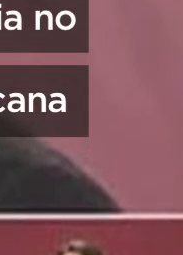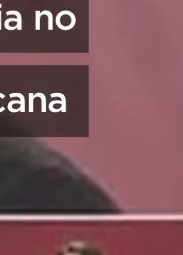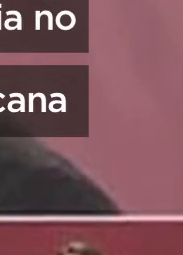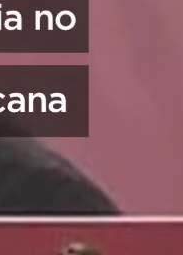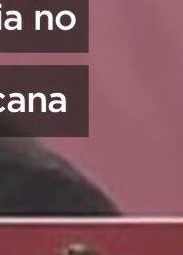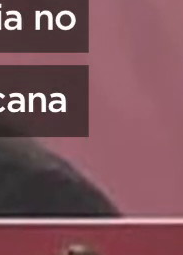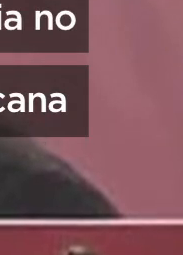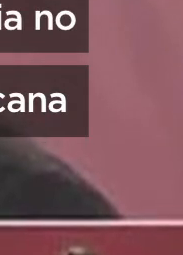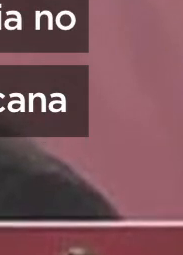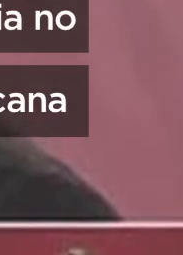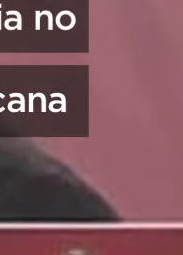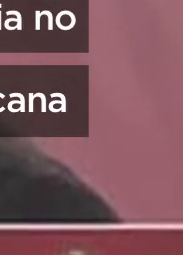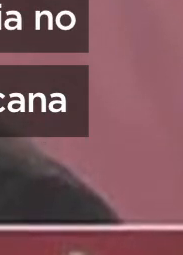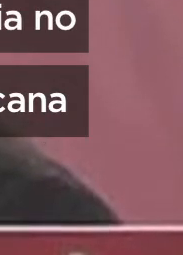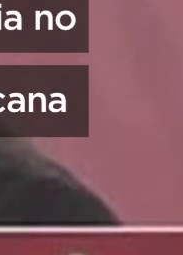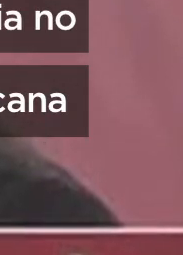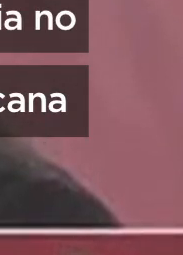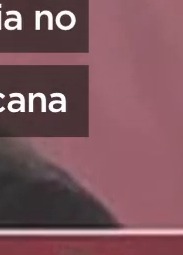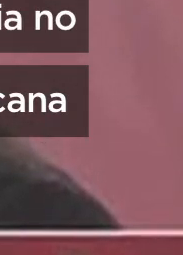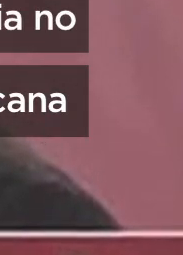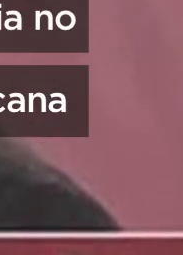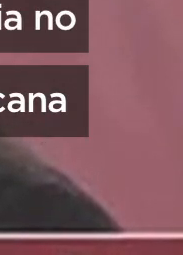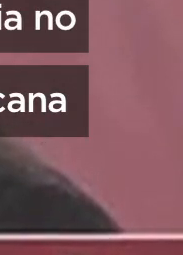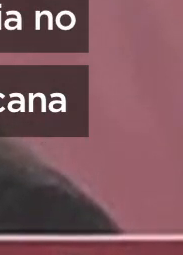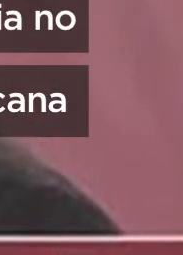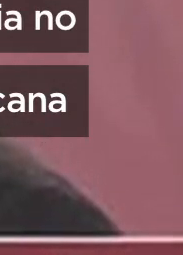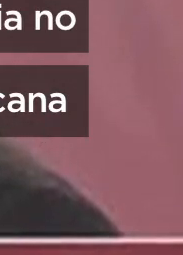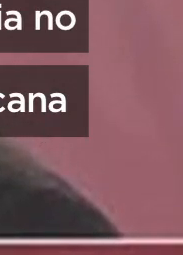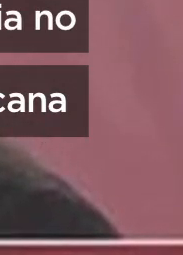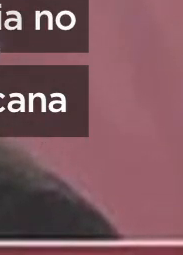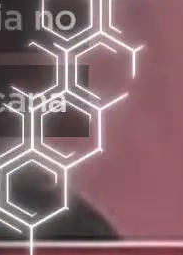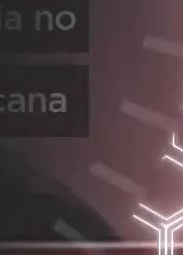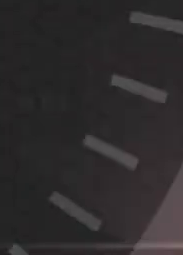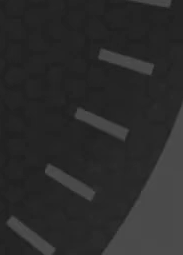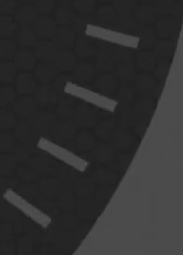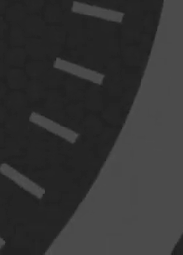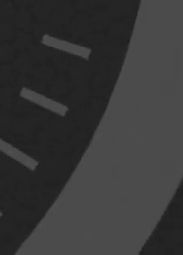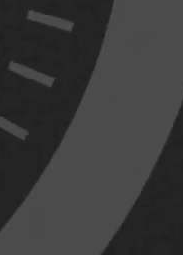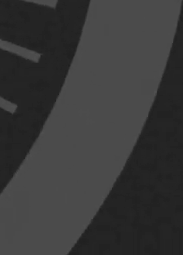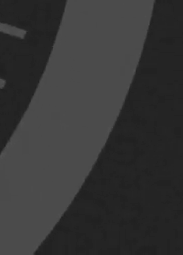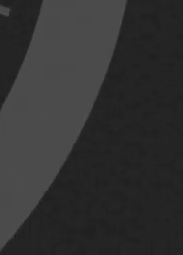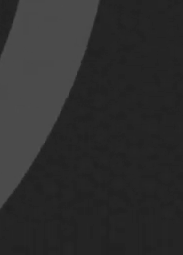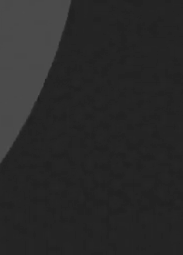en dicha nación. Sigue el minuto a minuto de la información en tribunanoticias.mx.